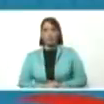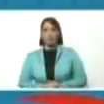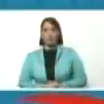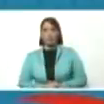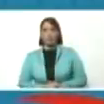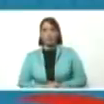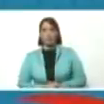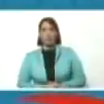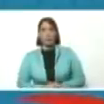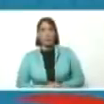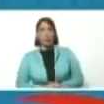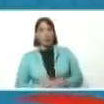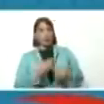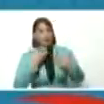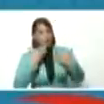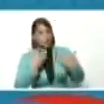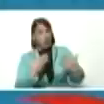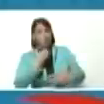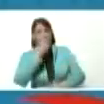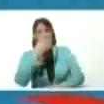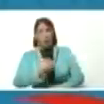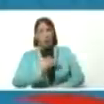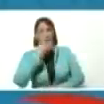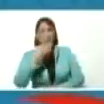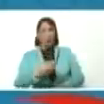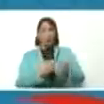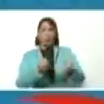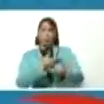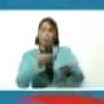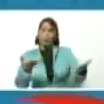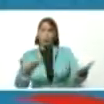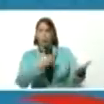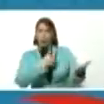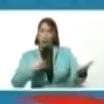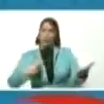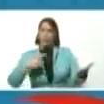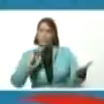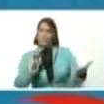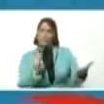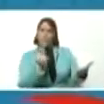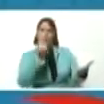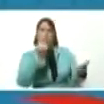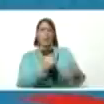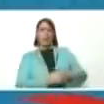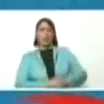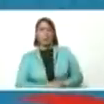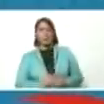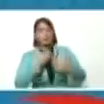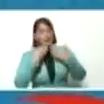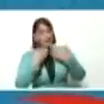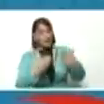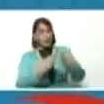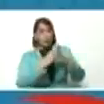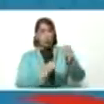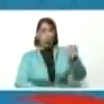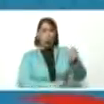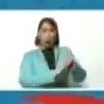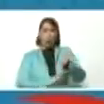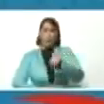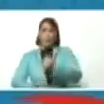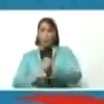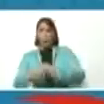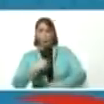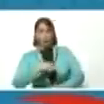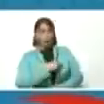Muchísimas gracias, señor presidente. Buenas tardes a todos los presentes. Quería, primero que todo, presidente, agradecer todo el apoyo que